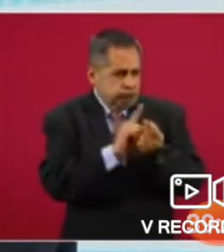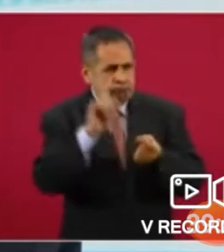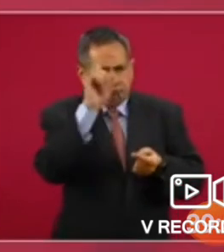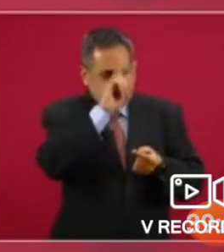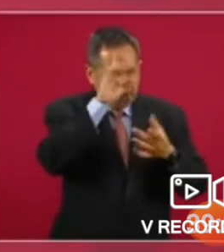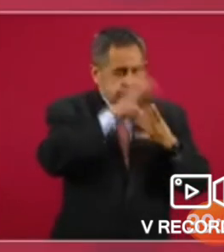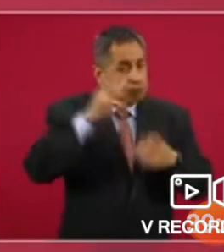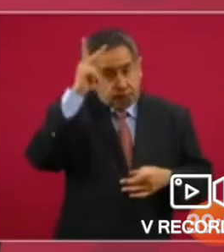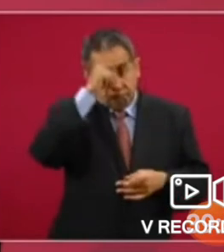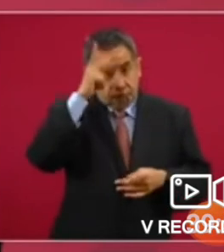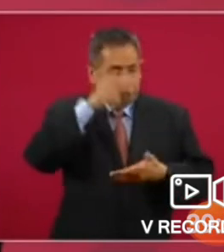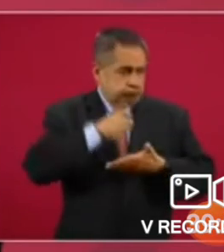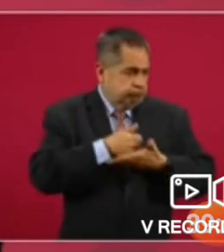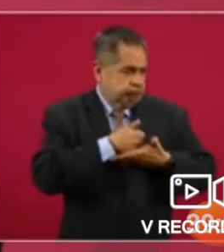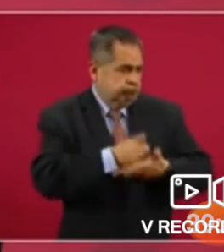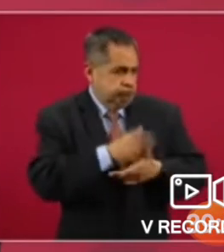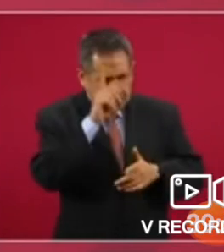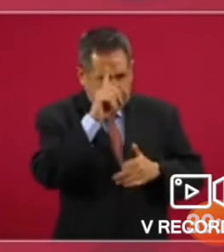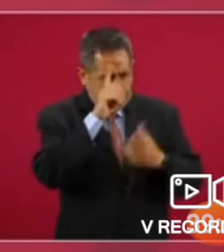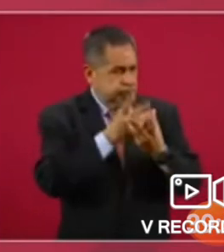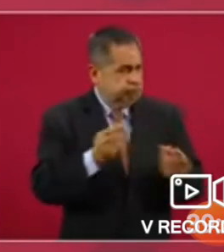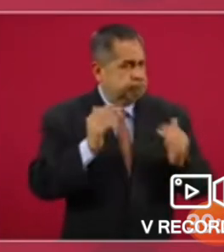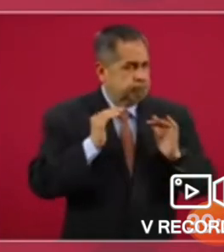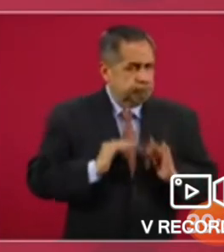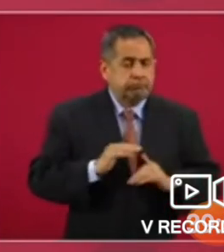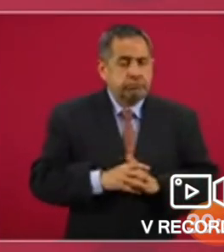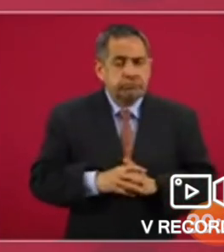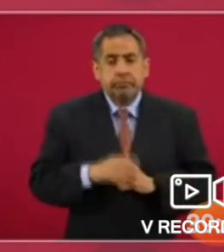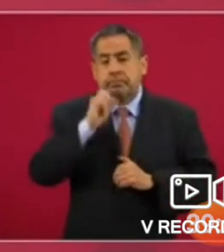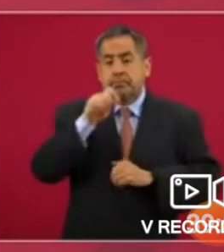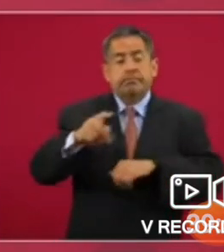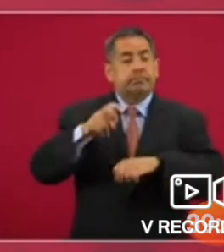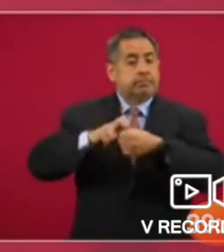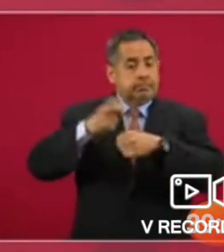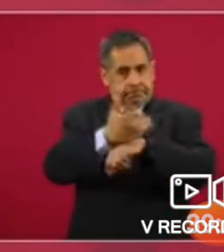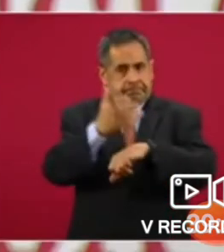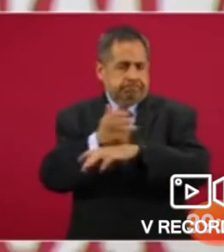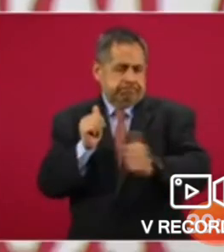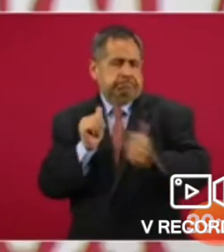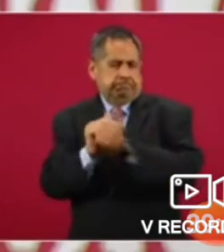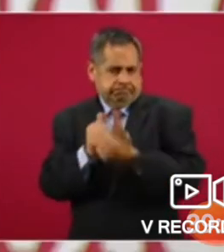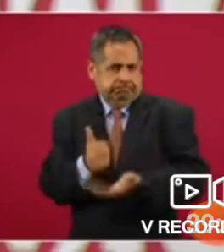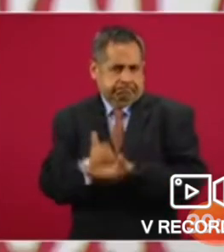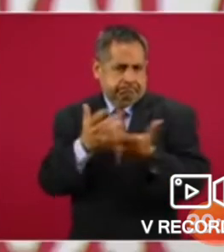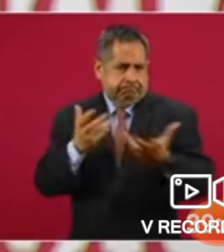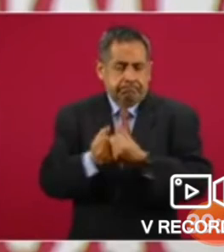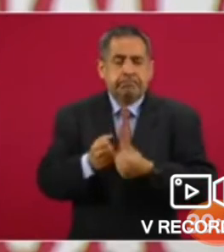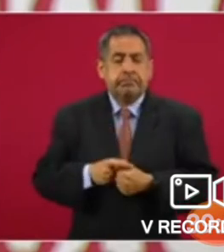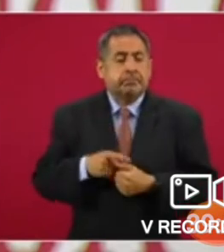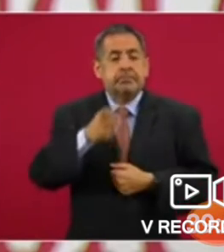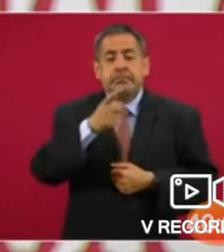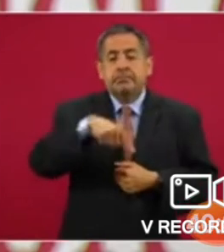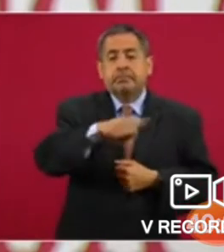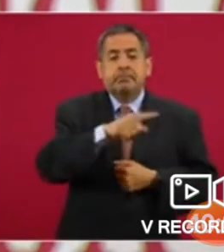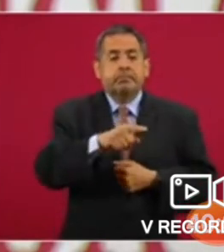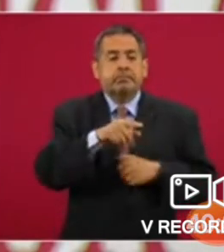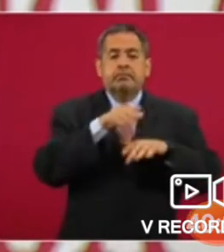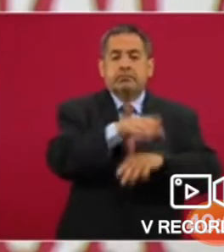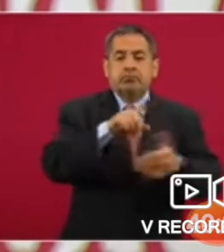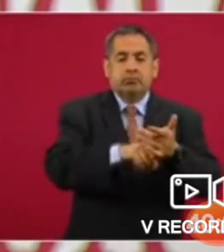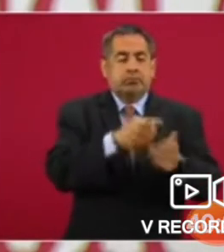Participaron los Centros para el Control y la Prevención de las Enfermedades de Estados Unidos, el Departamento de Salud Pública de los Estados